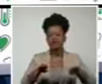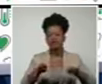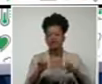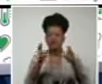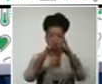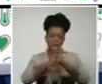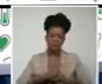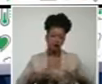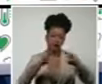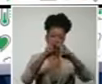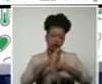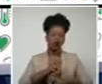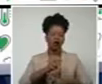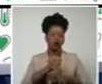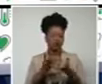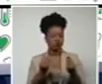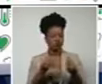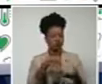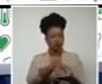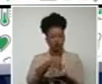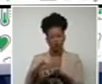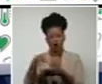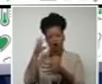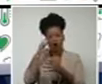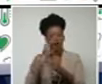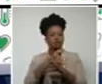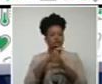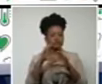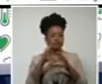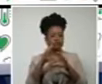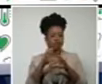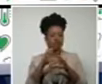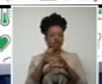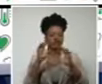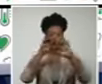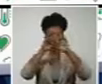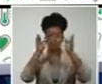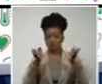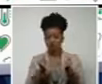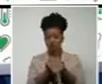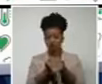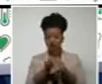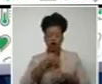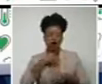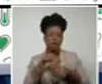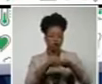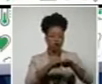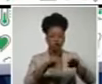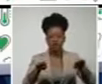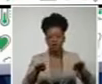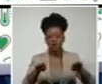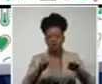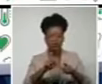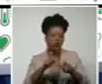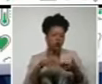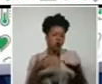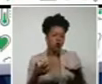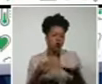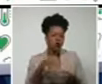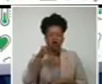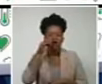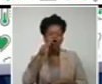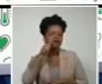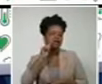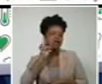instituciones especializadas del mundo, el virus sobre sobre superficies, cómo se mantienen estas gotas de saliva,